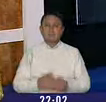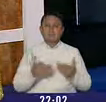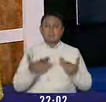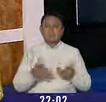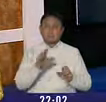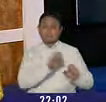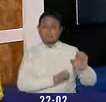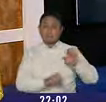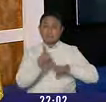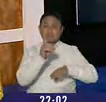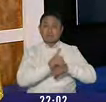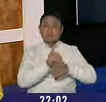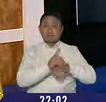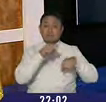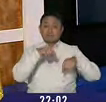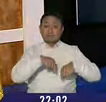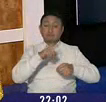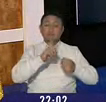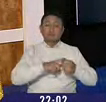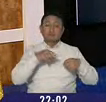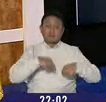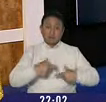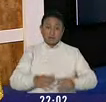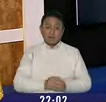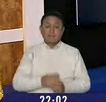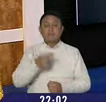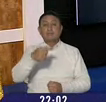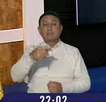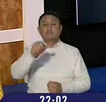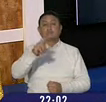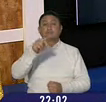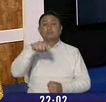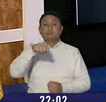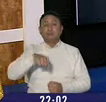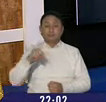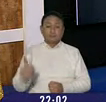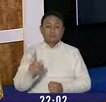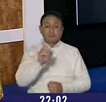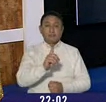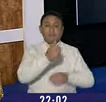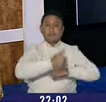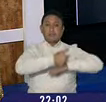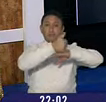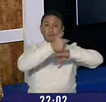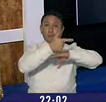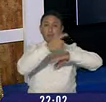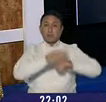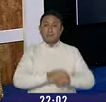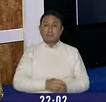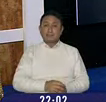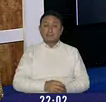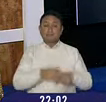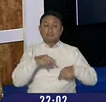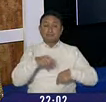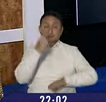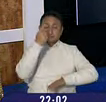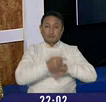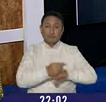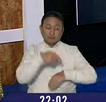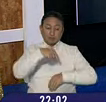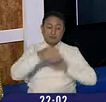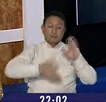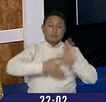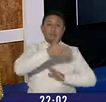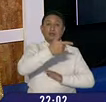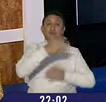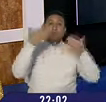valoración médica realizada en la ciudad de Quito, Germán Cáceres fue puesto a órdenes de la autoridad competente y se dispuso que sea trasladado